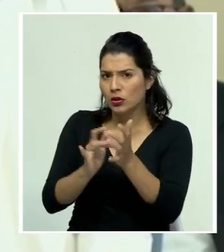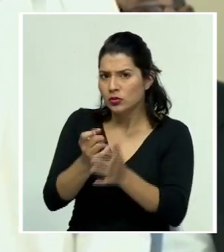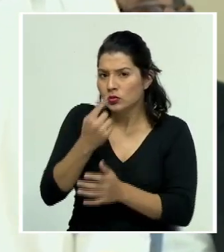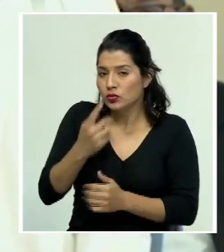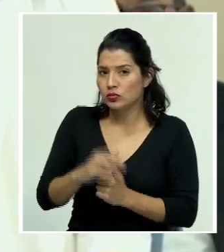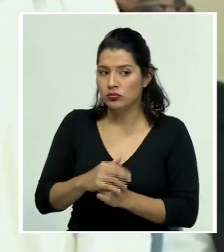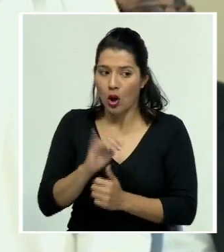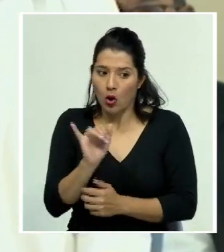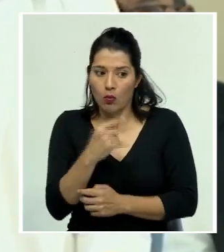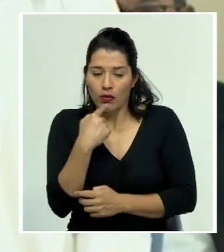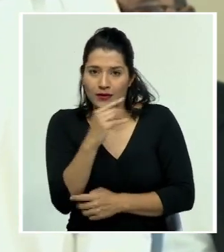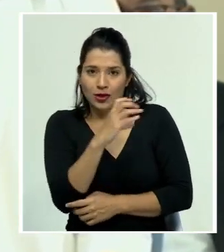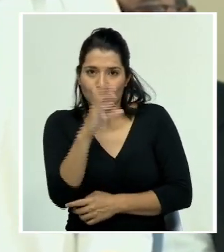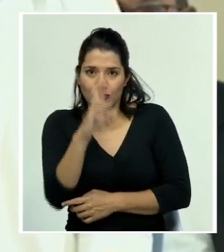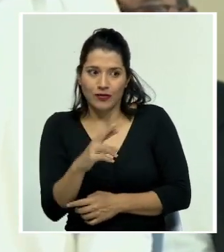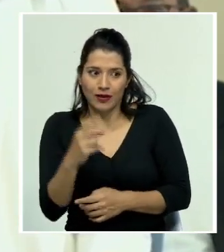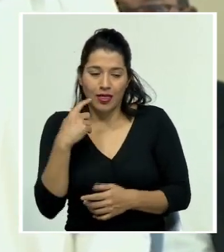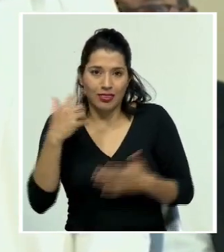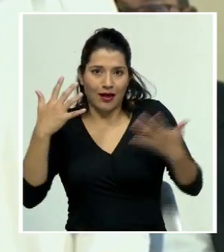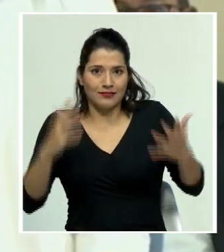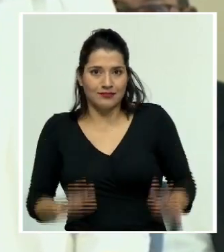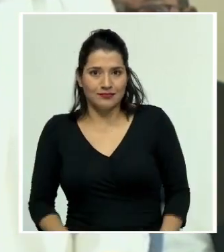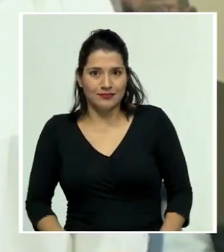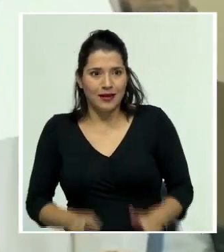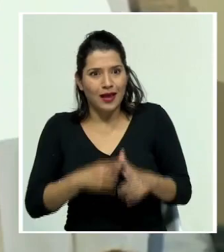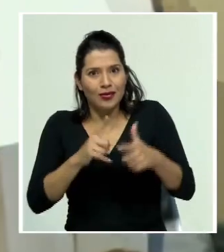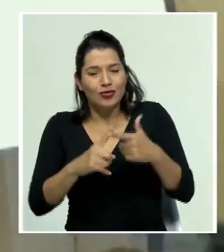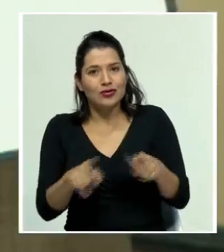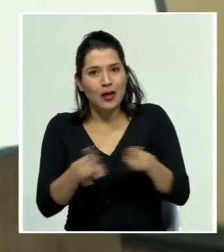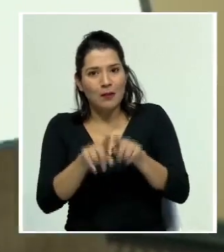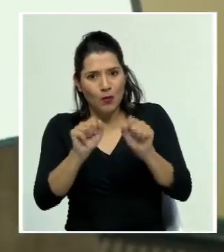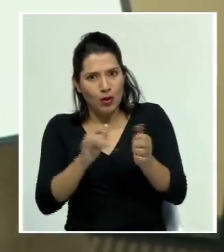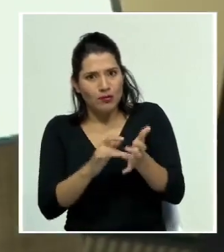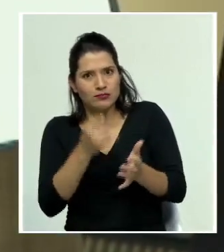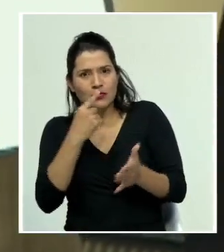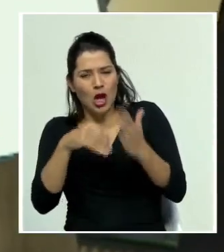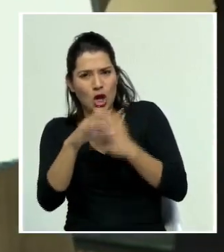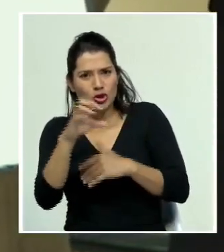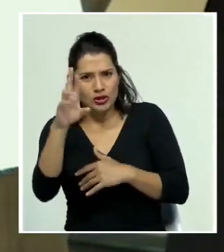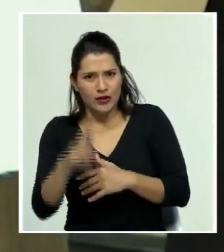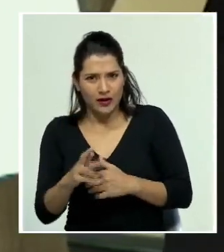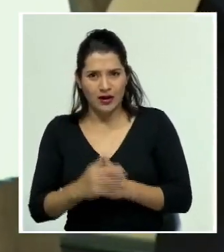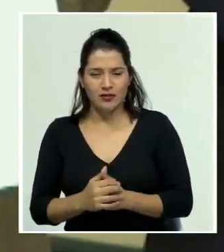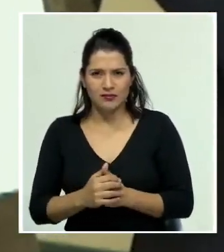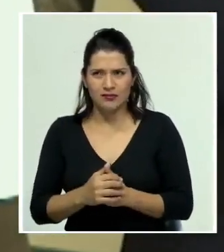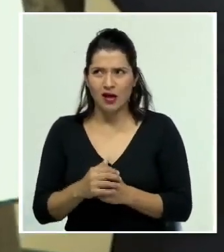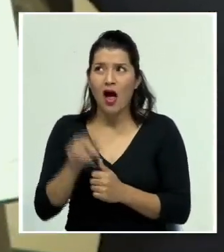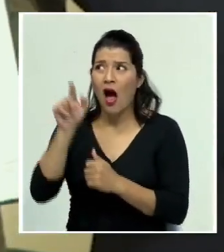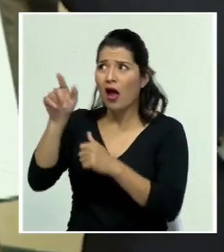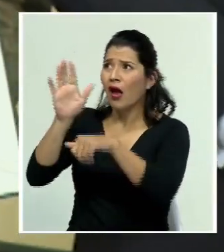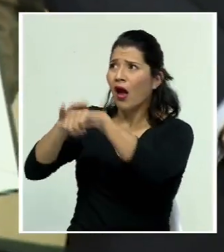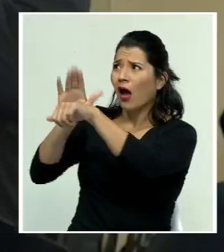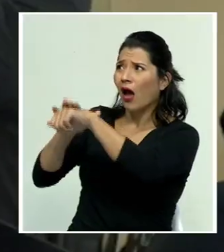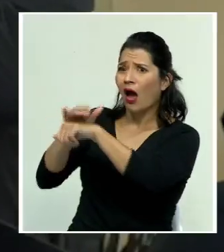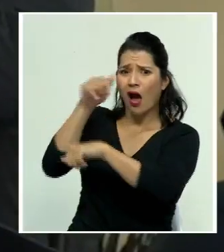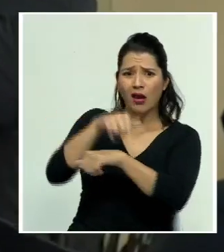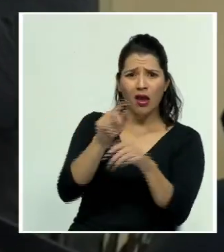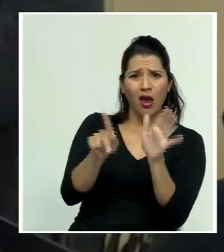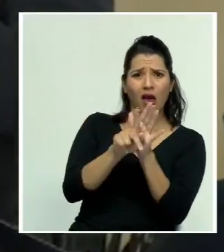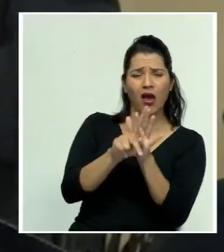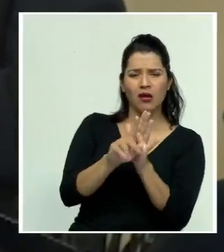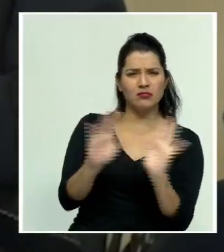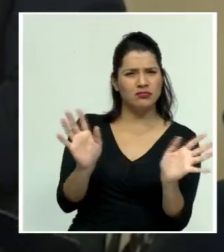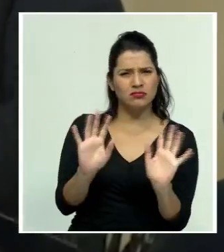gente de Costa Rica, de ahí se la puede tomar también en Costa Rica. de manera automática y no